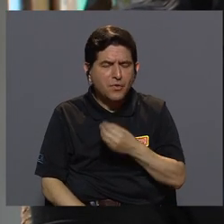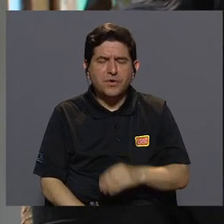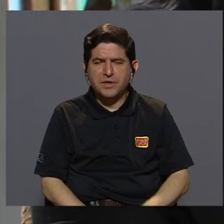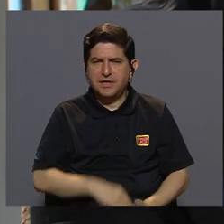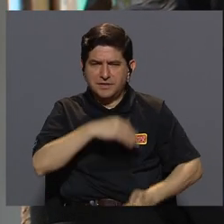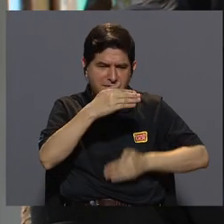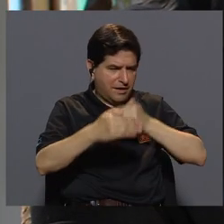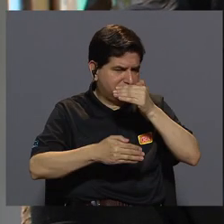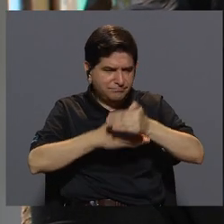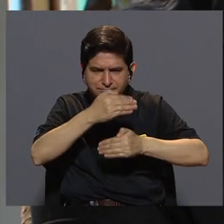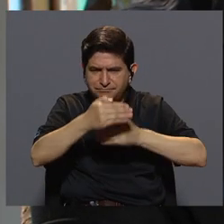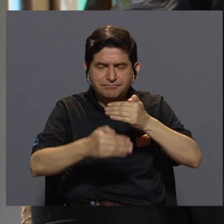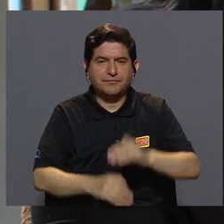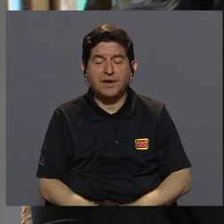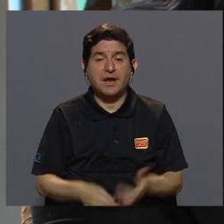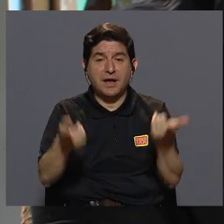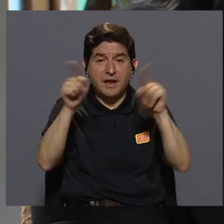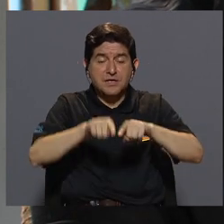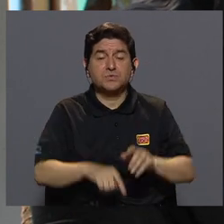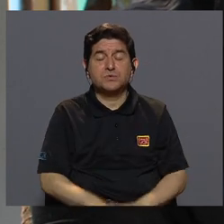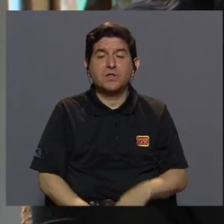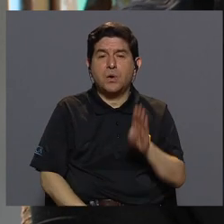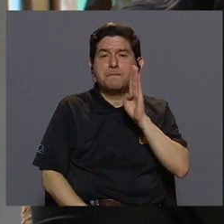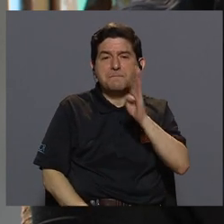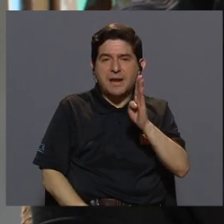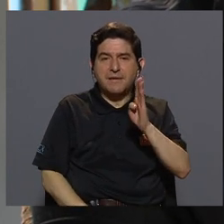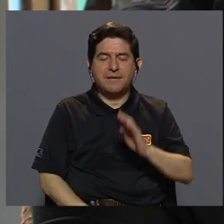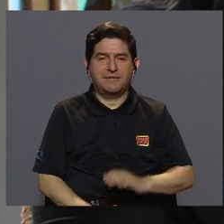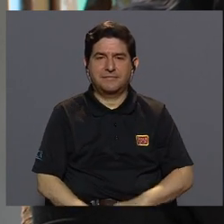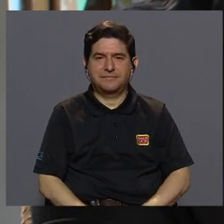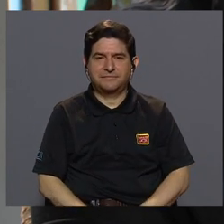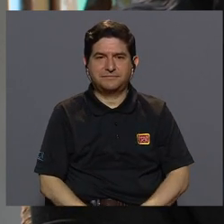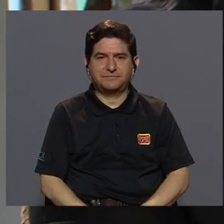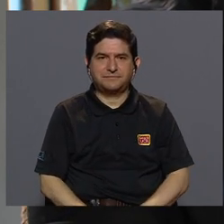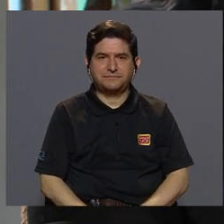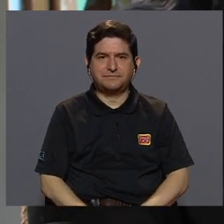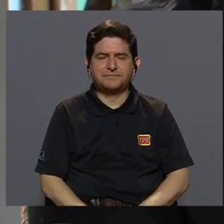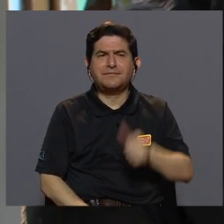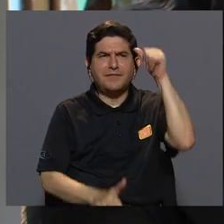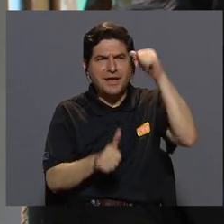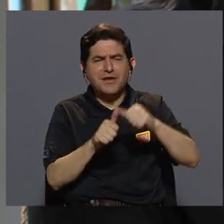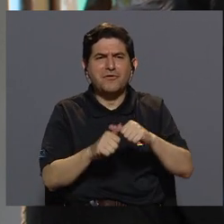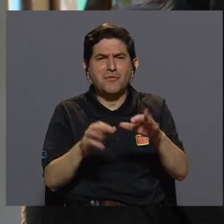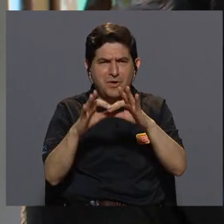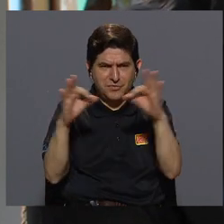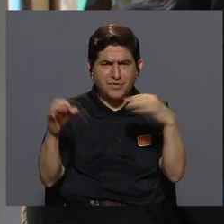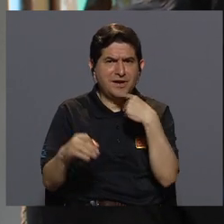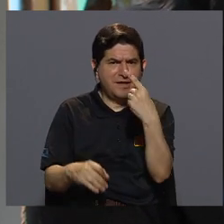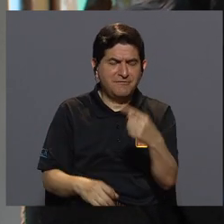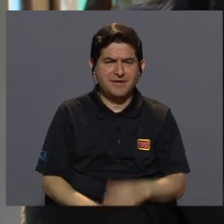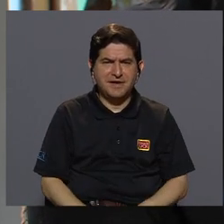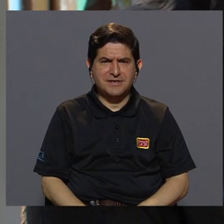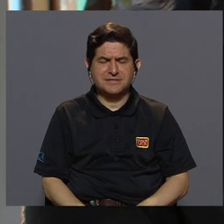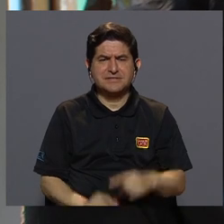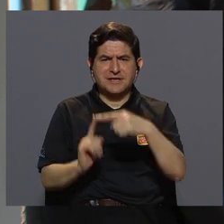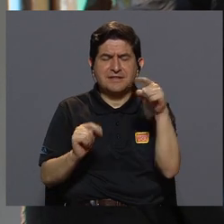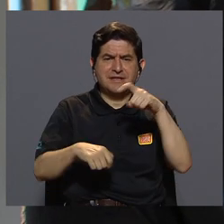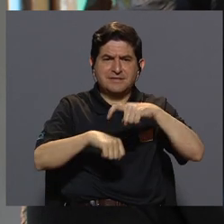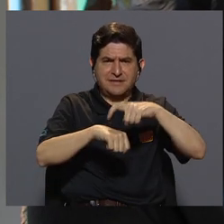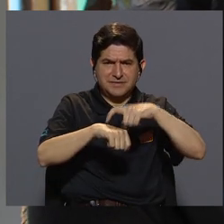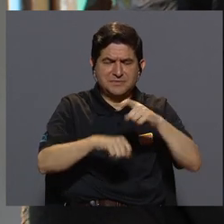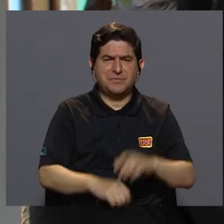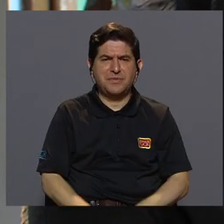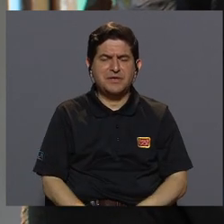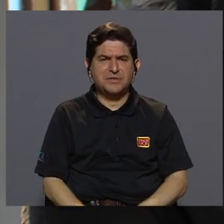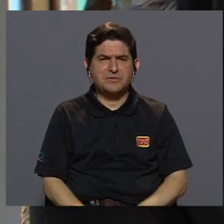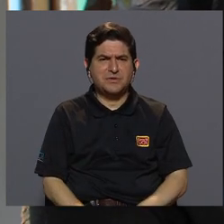bonita de Protocolo, sobre todo, que le sucedió en Bélgica. Y recuerdo la frase que usted dice, desde entonces me fijo bien